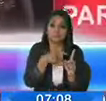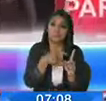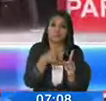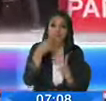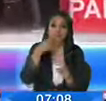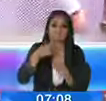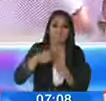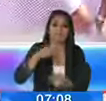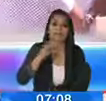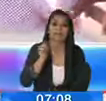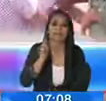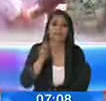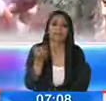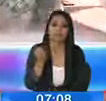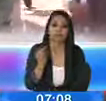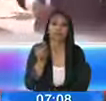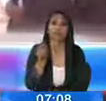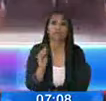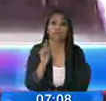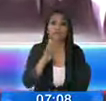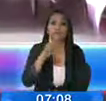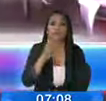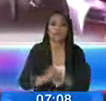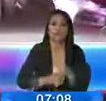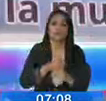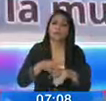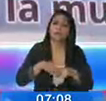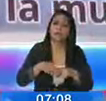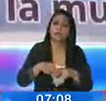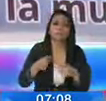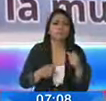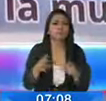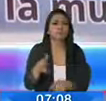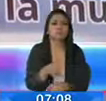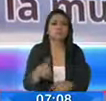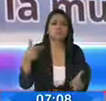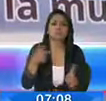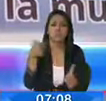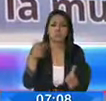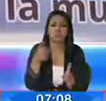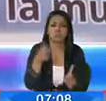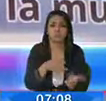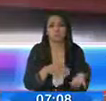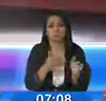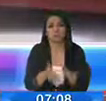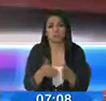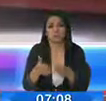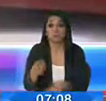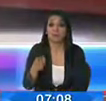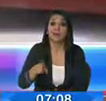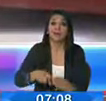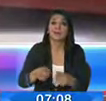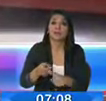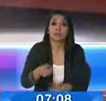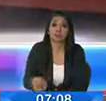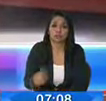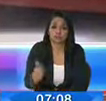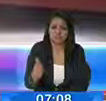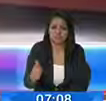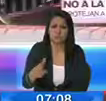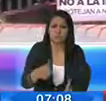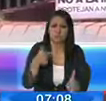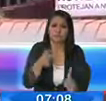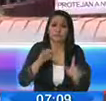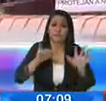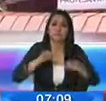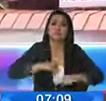Carlos Darpi, joven de 21 años que se dedicaba al taxismo informal. Dos de sus amigos acabaron con su vida disparándole en la cabeza y en el cuello el 6 de